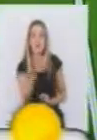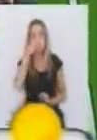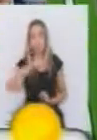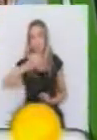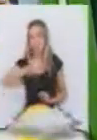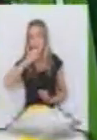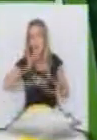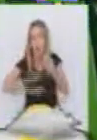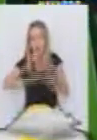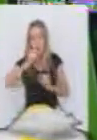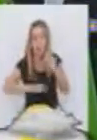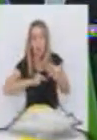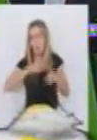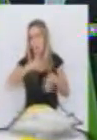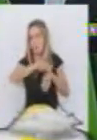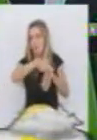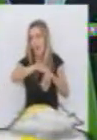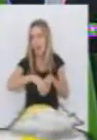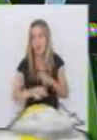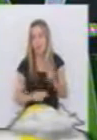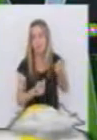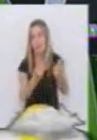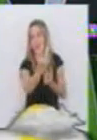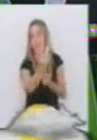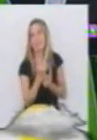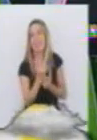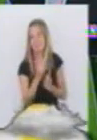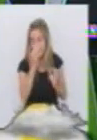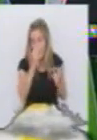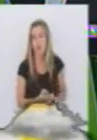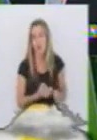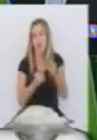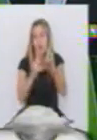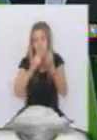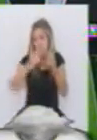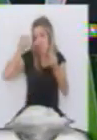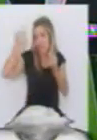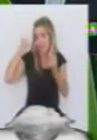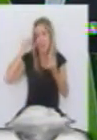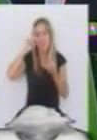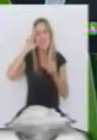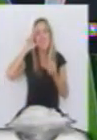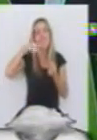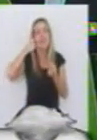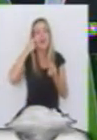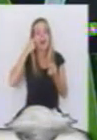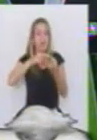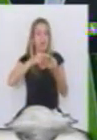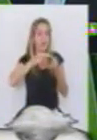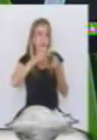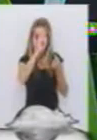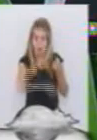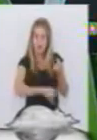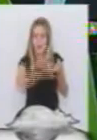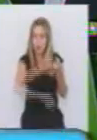acá, nos peleamos el otro día, el secretario de Seguridad, que él dice, yo soy candidato a gobernador de la provincia de Buenos Aires, que es mediático, que mide